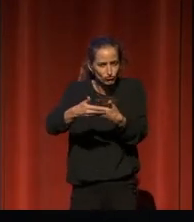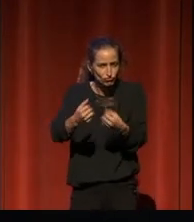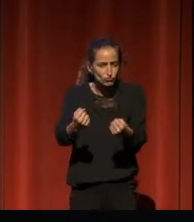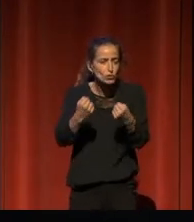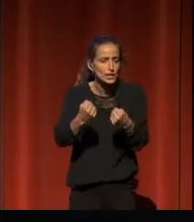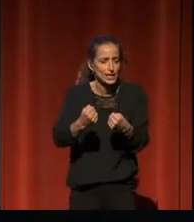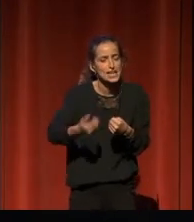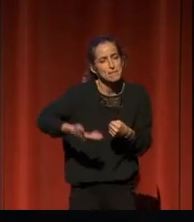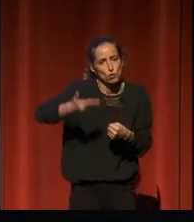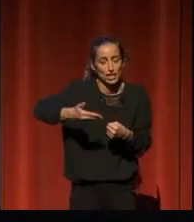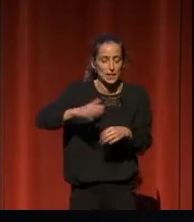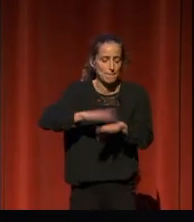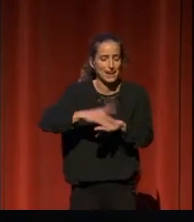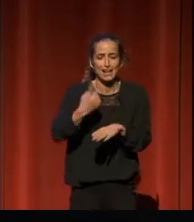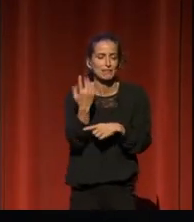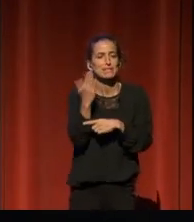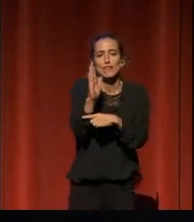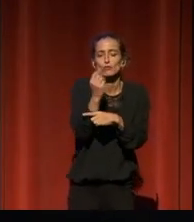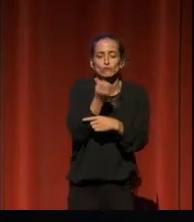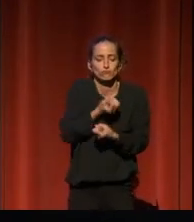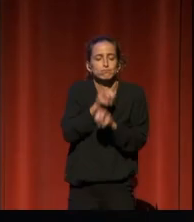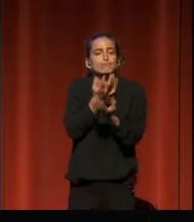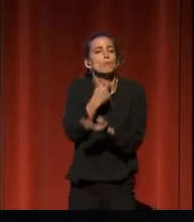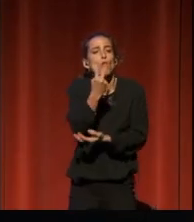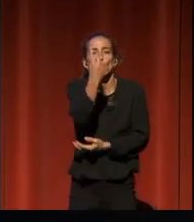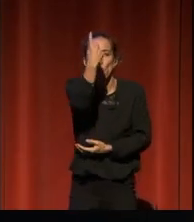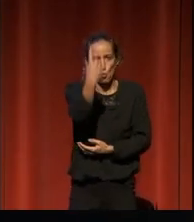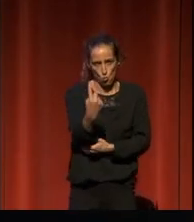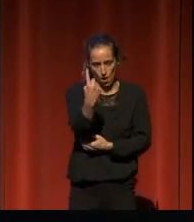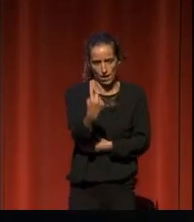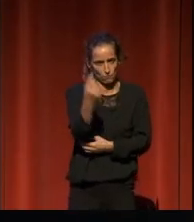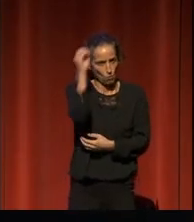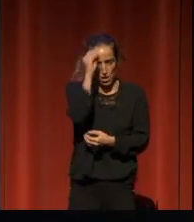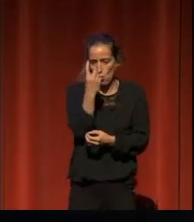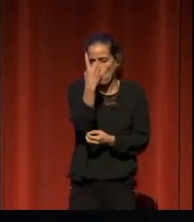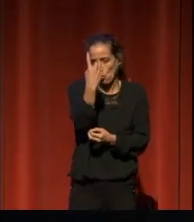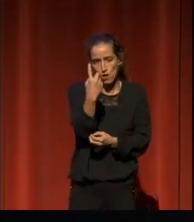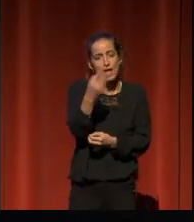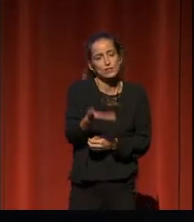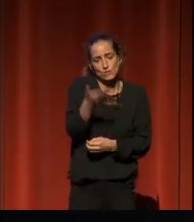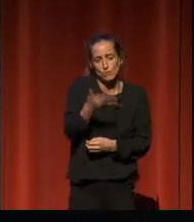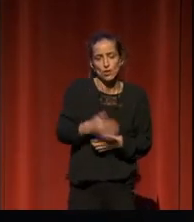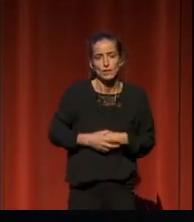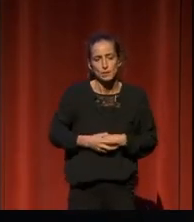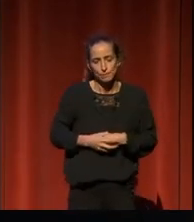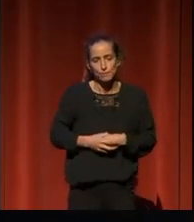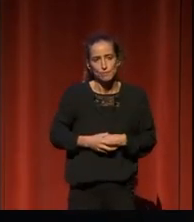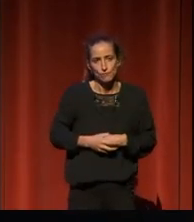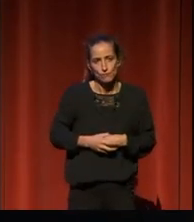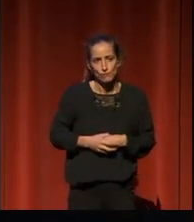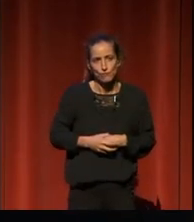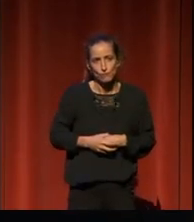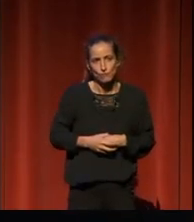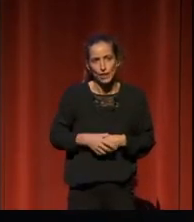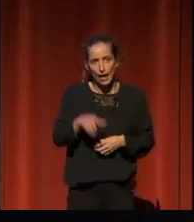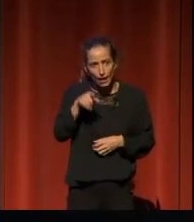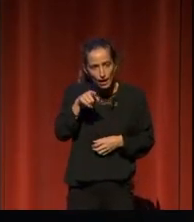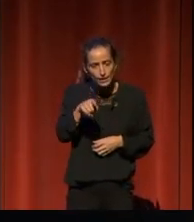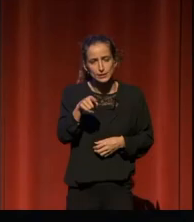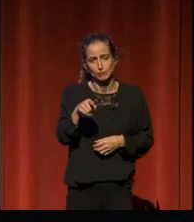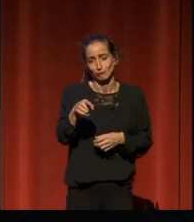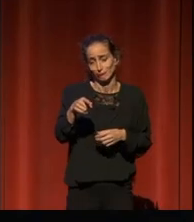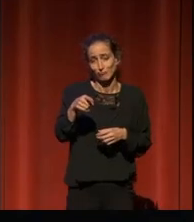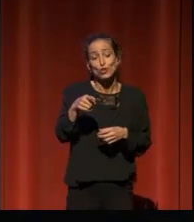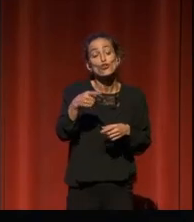con una voz Ahí es donde entra el hacer cosas